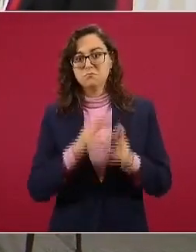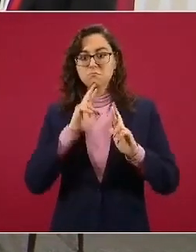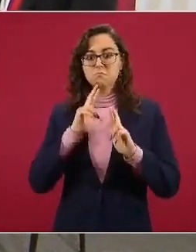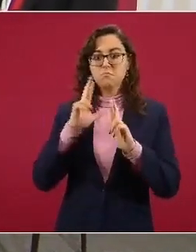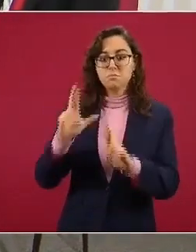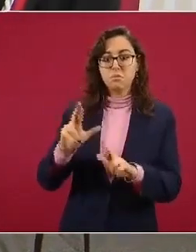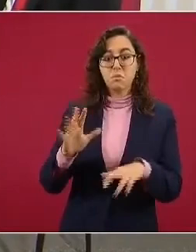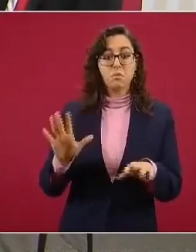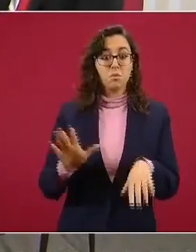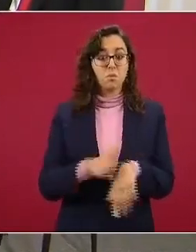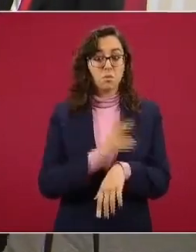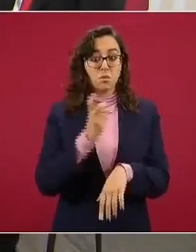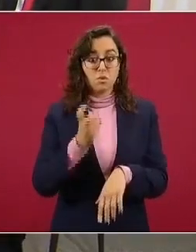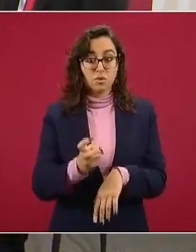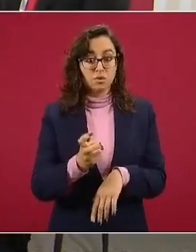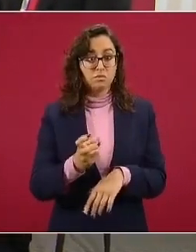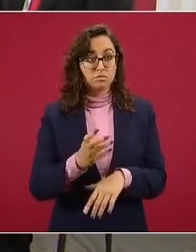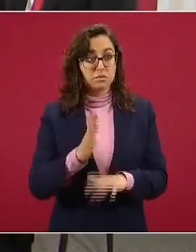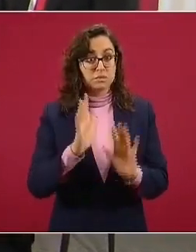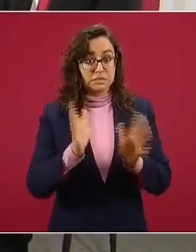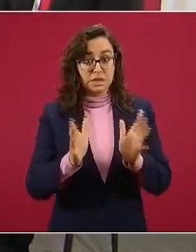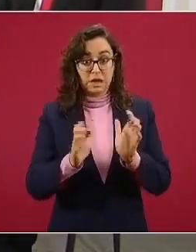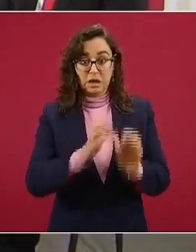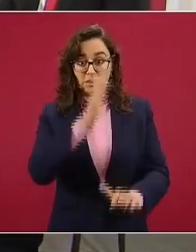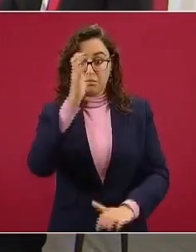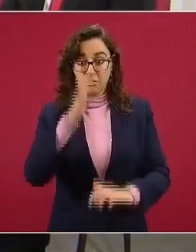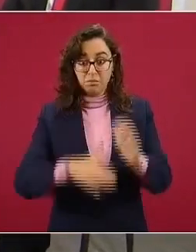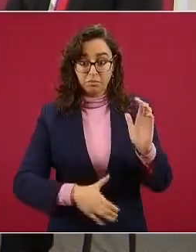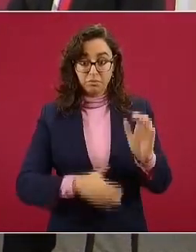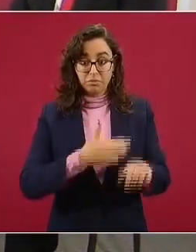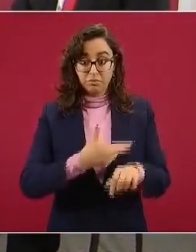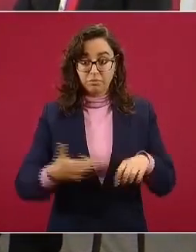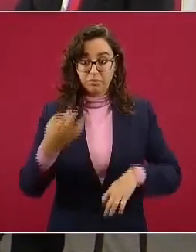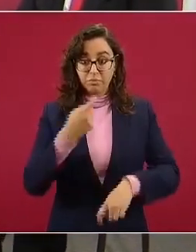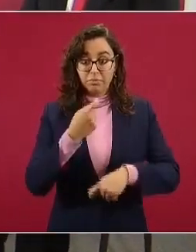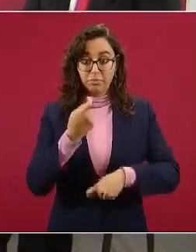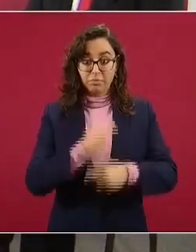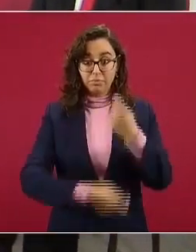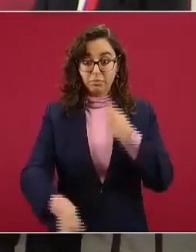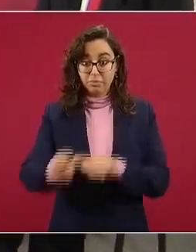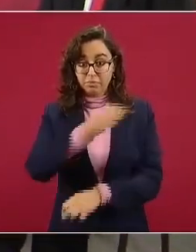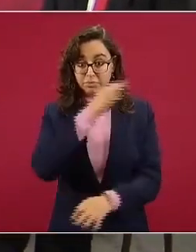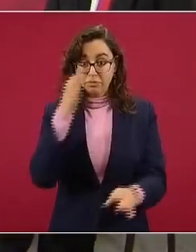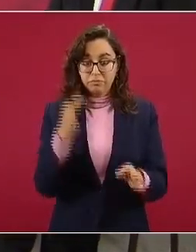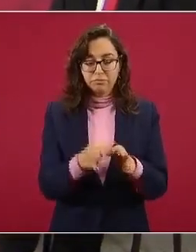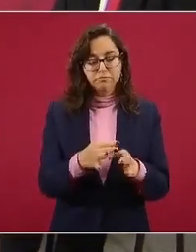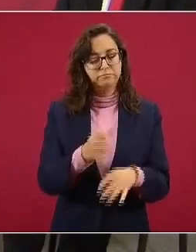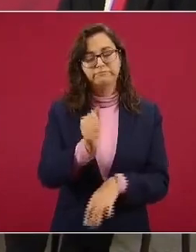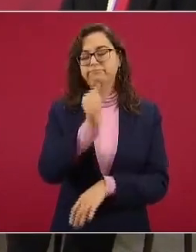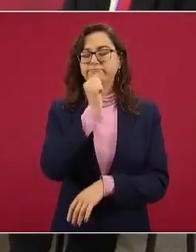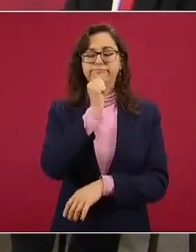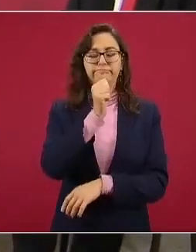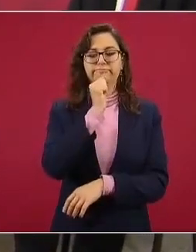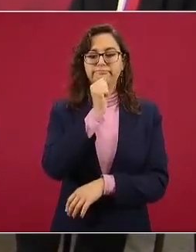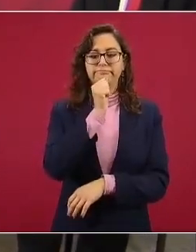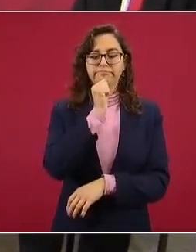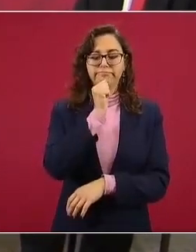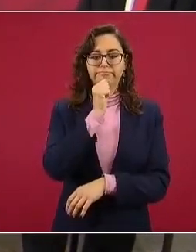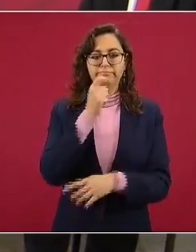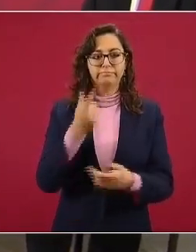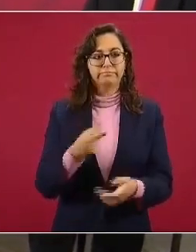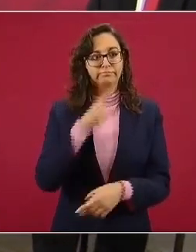concluye este trámite. Hay que esperar a que la